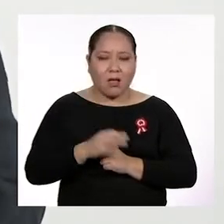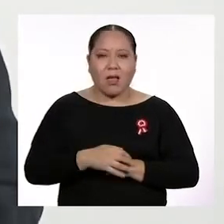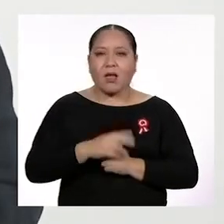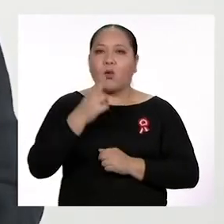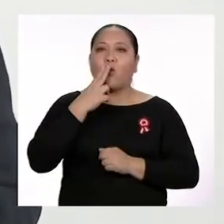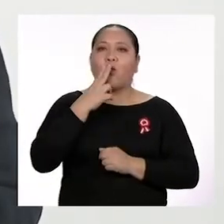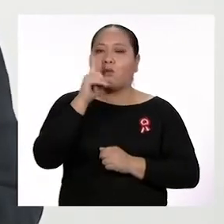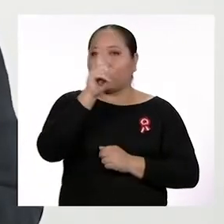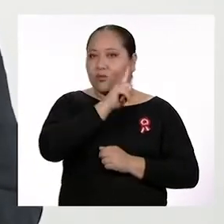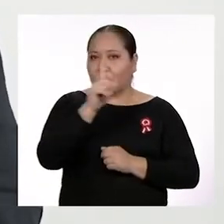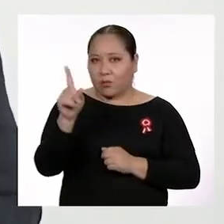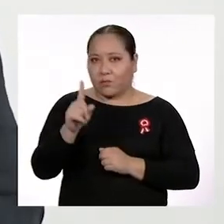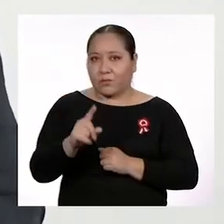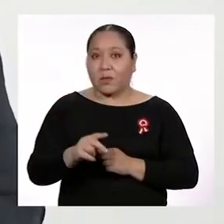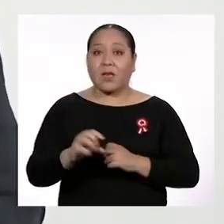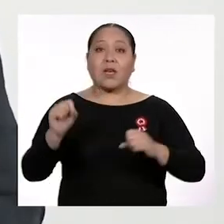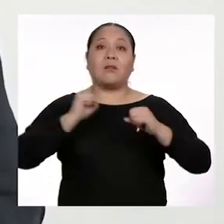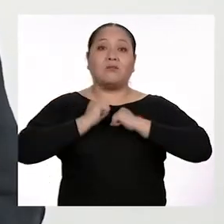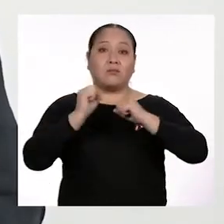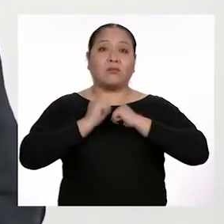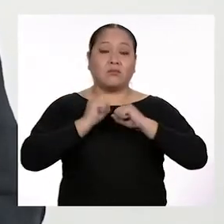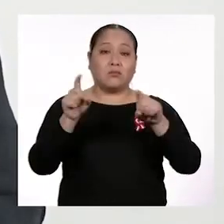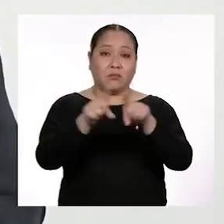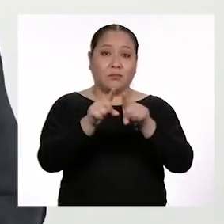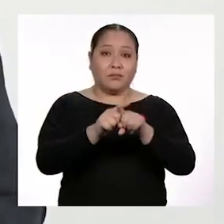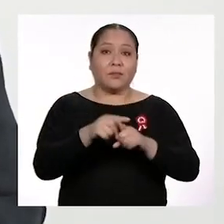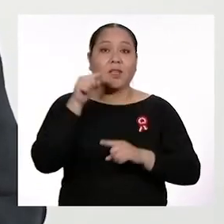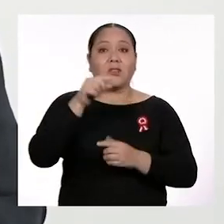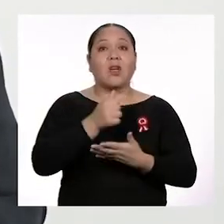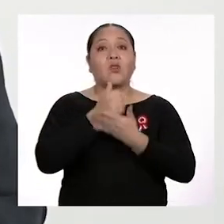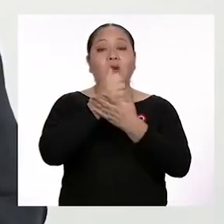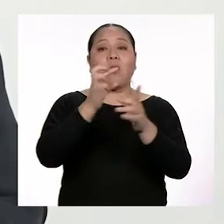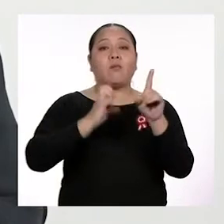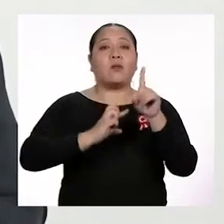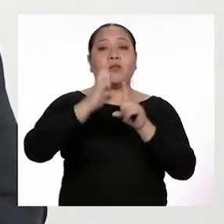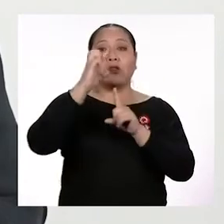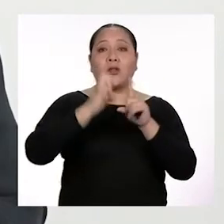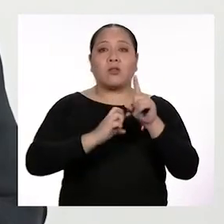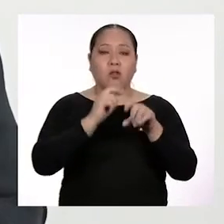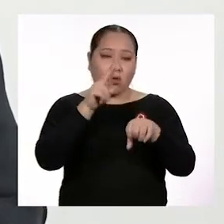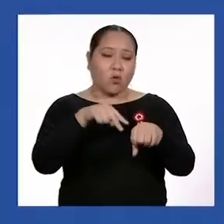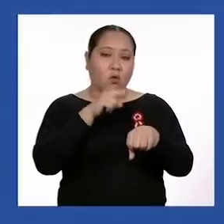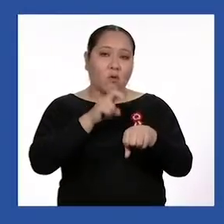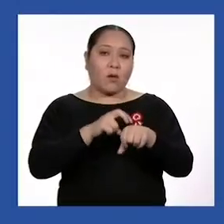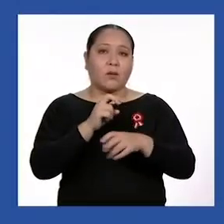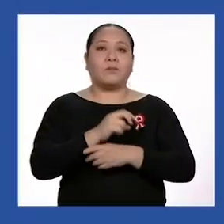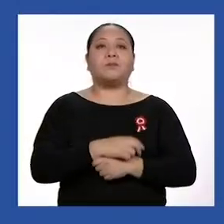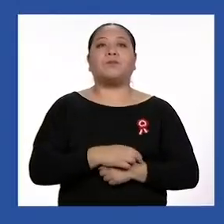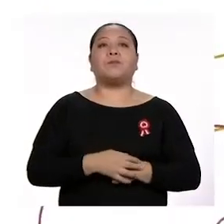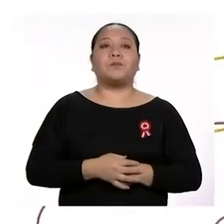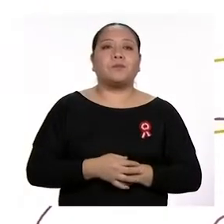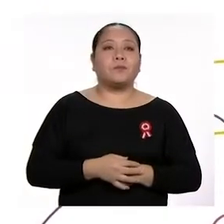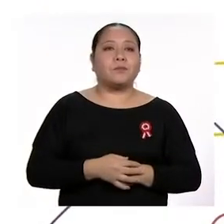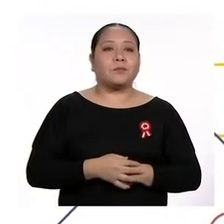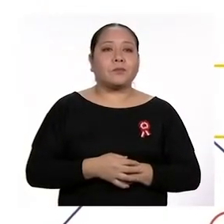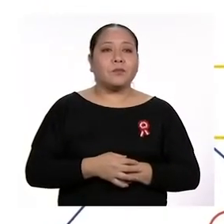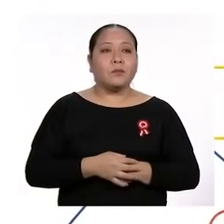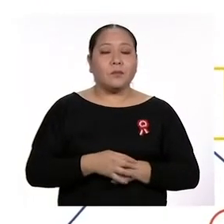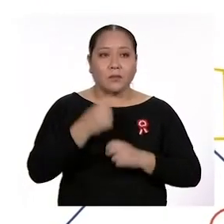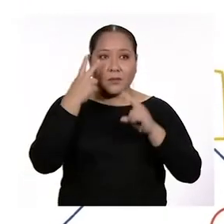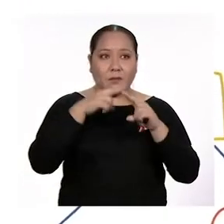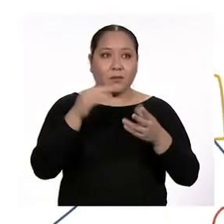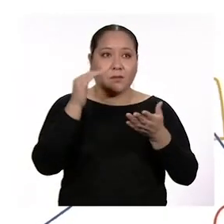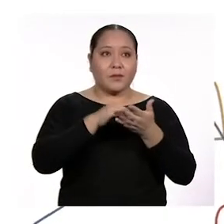con actividad física nos ayudará a mantener una presión arterial dentro de lo normal. Hay que mirar de